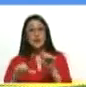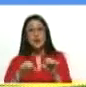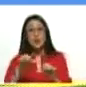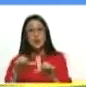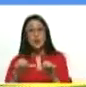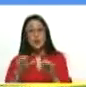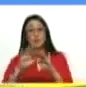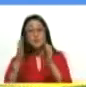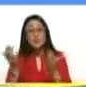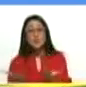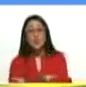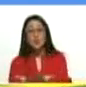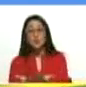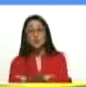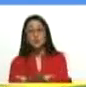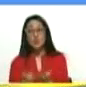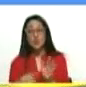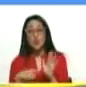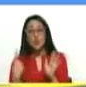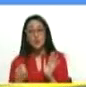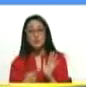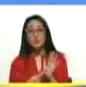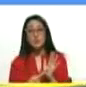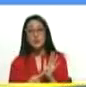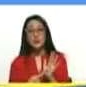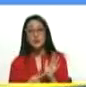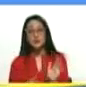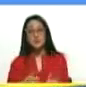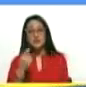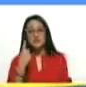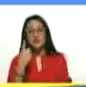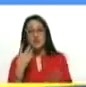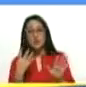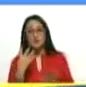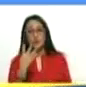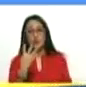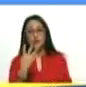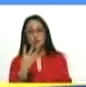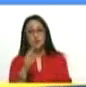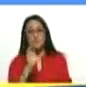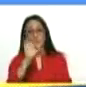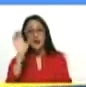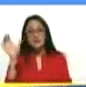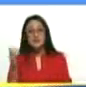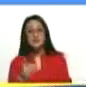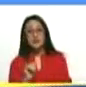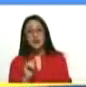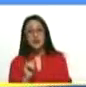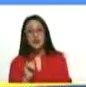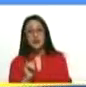donde la humanidad entera, los más de 194 países que existimos,